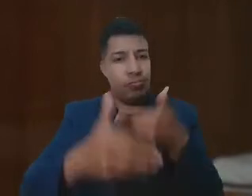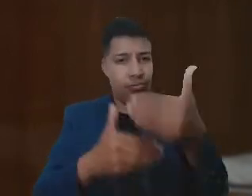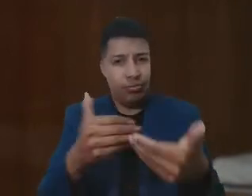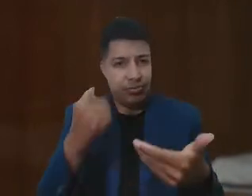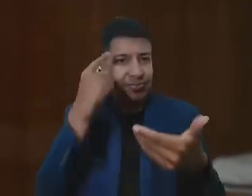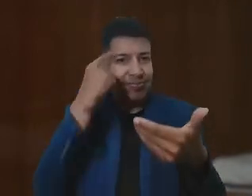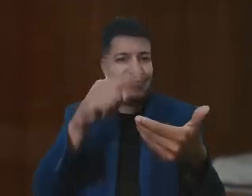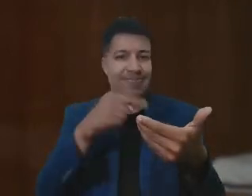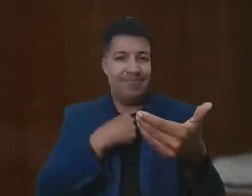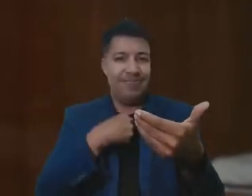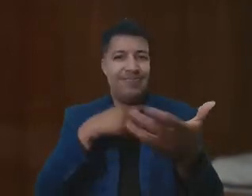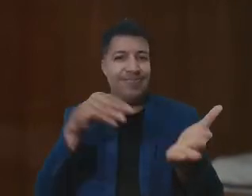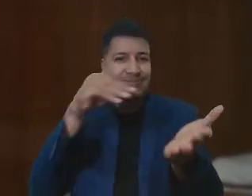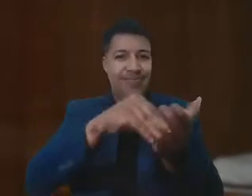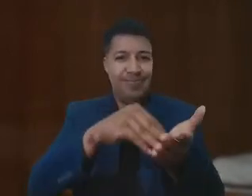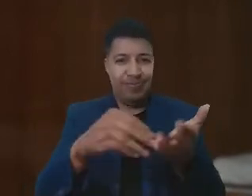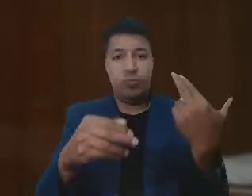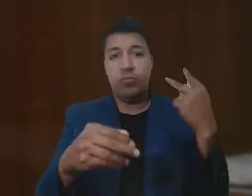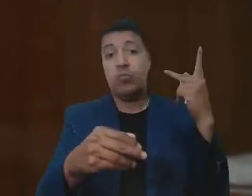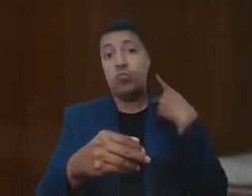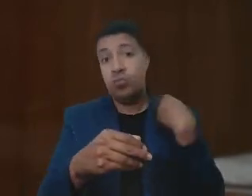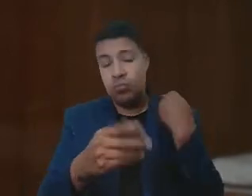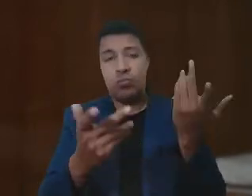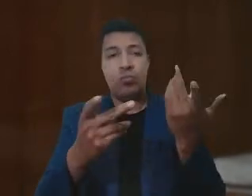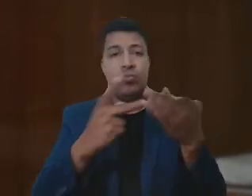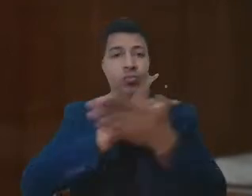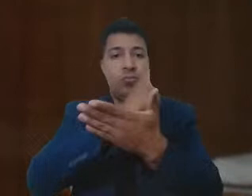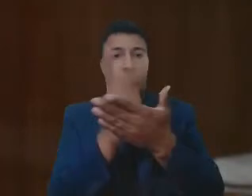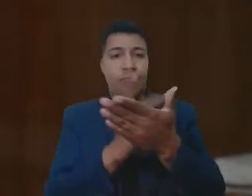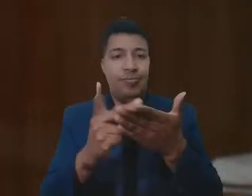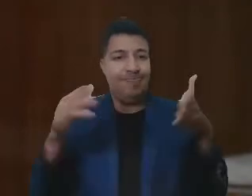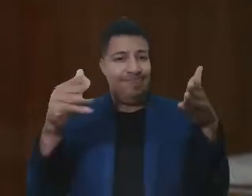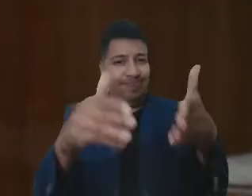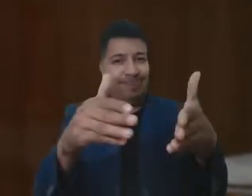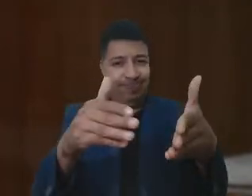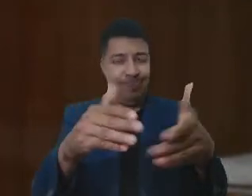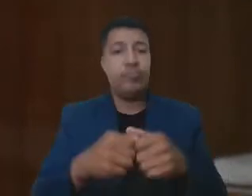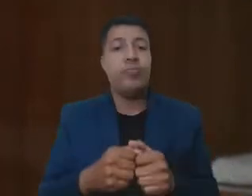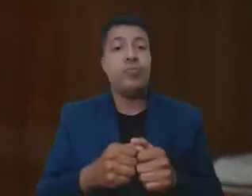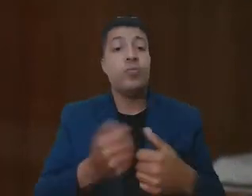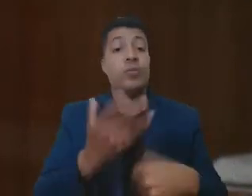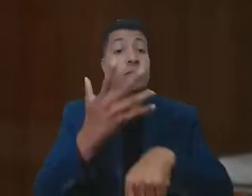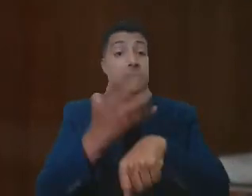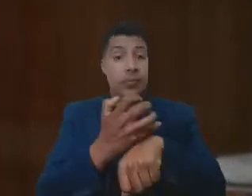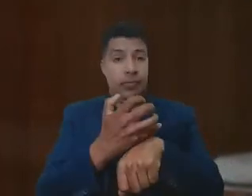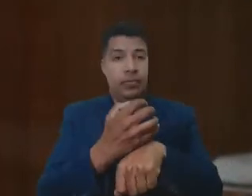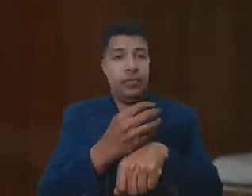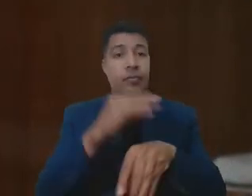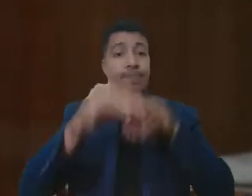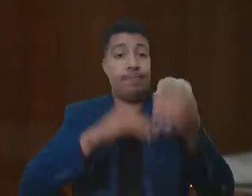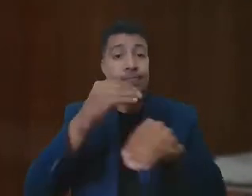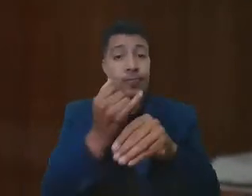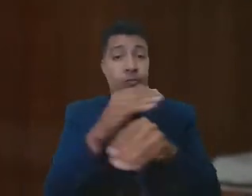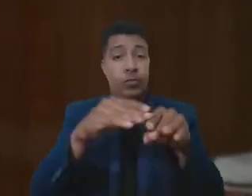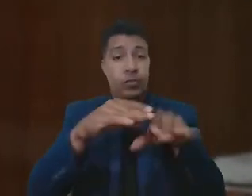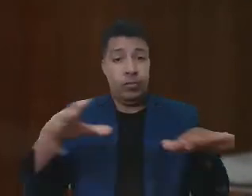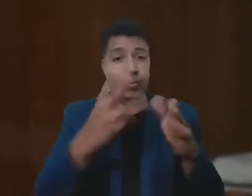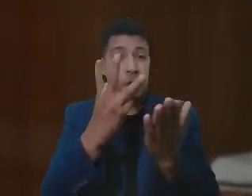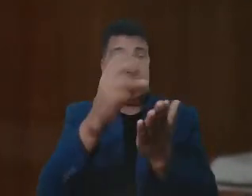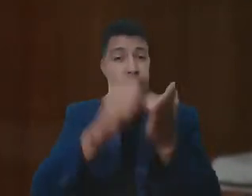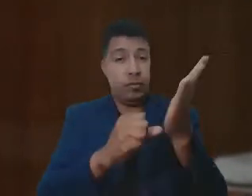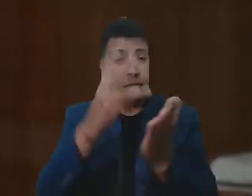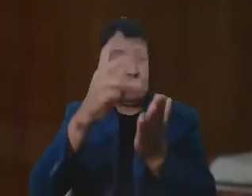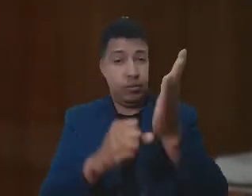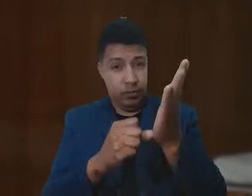aplicación de políticas y programas en la materia. Quinta, elaboración y entrega de informes trimestrales y un